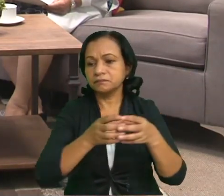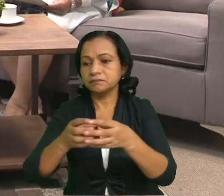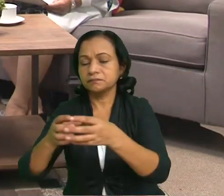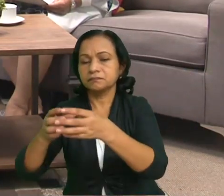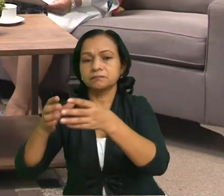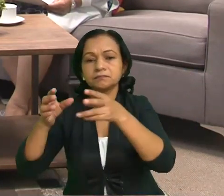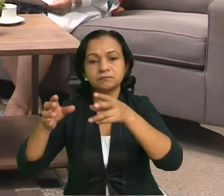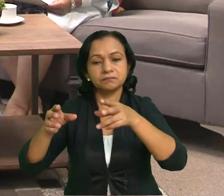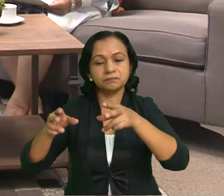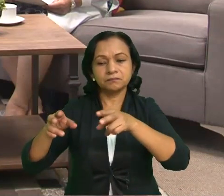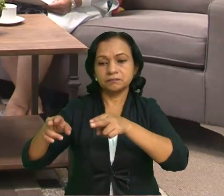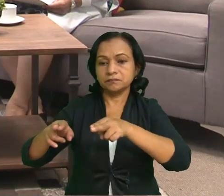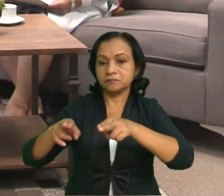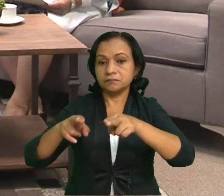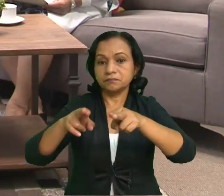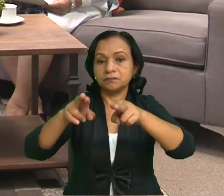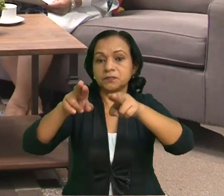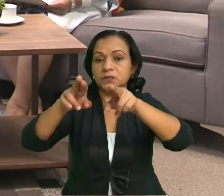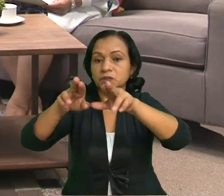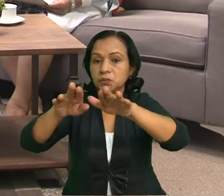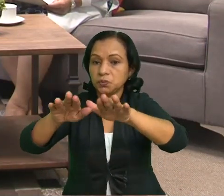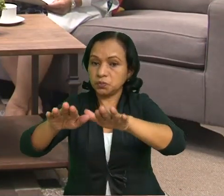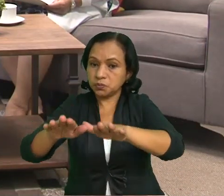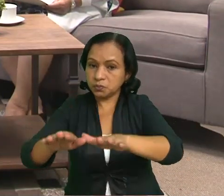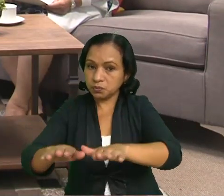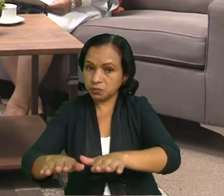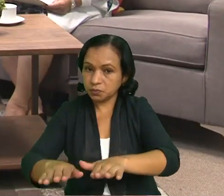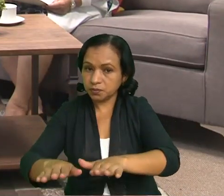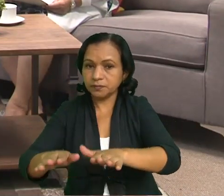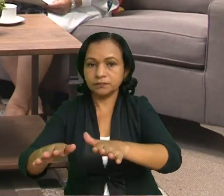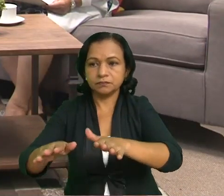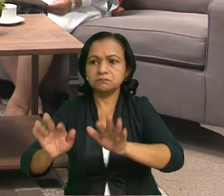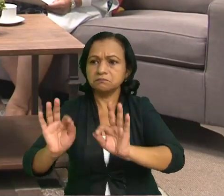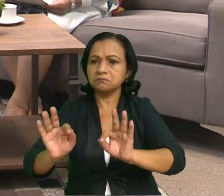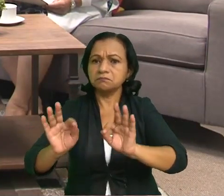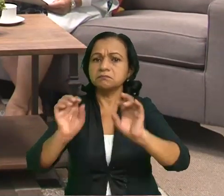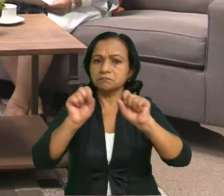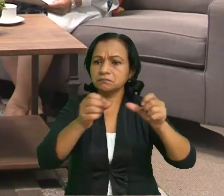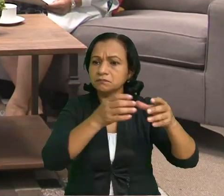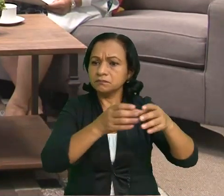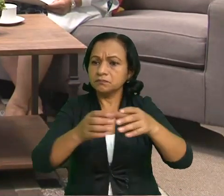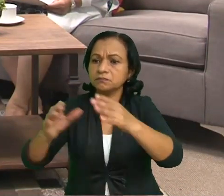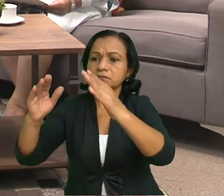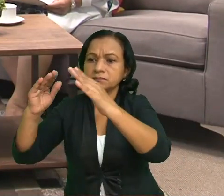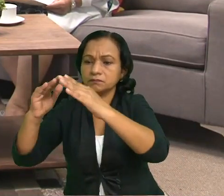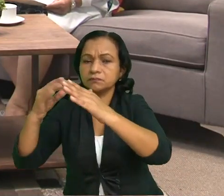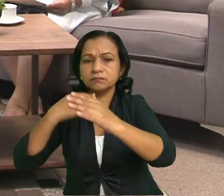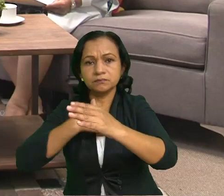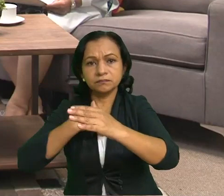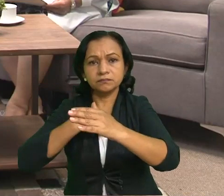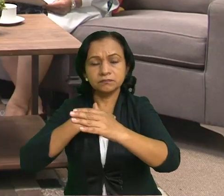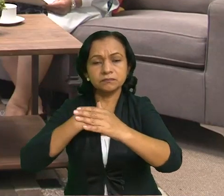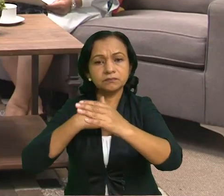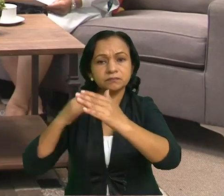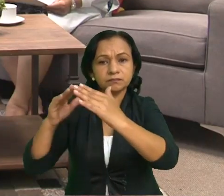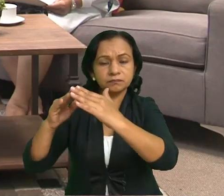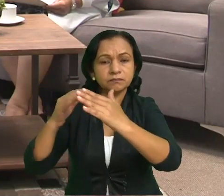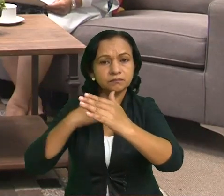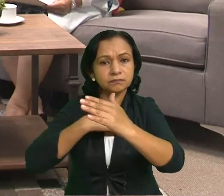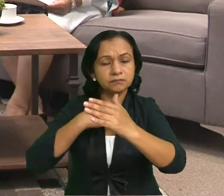corrientes precisamente ya pueden retornar porque ahí las medidas y las garantías a sus puntos de